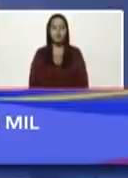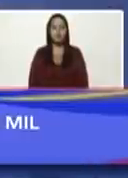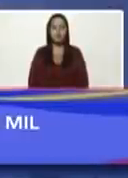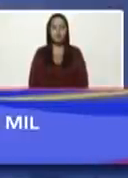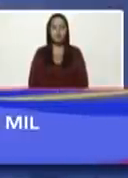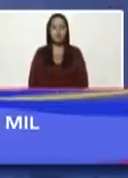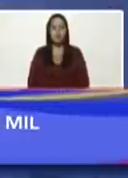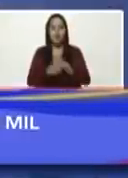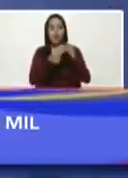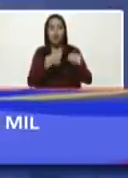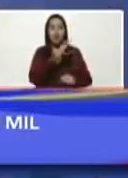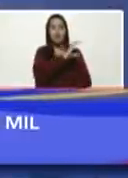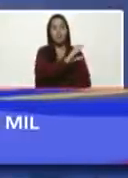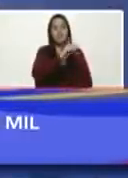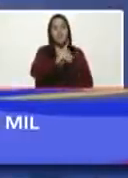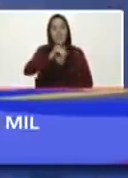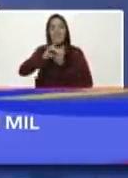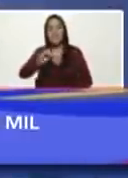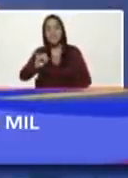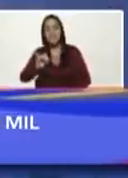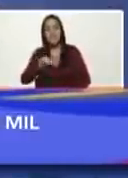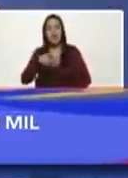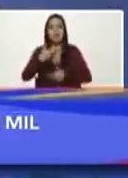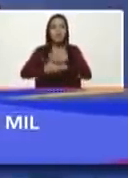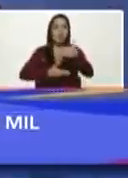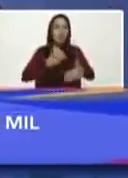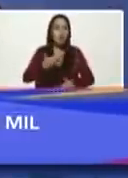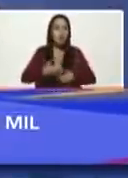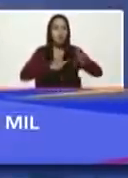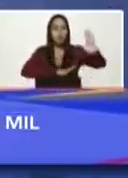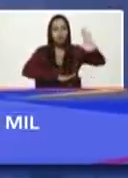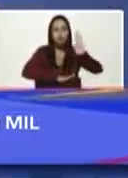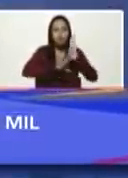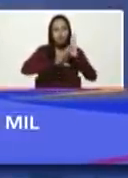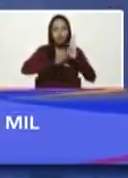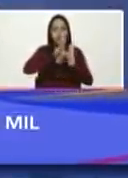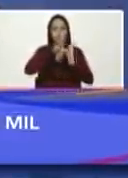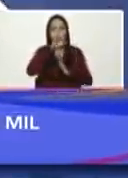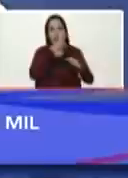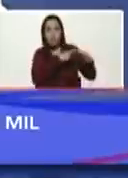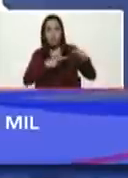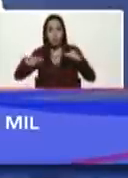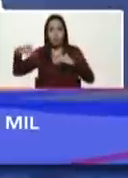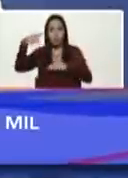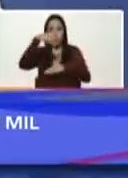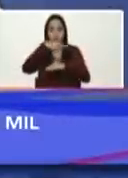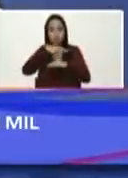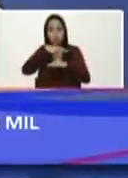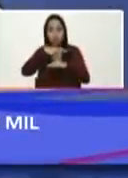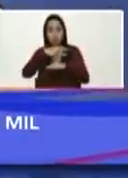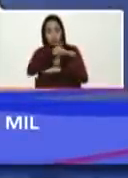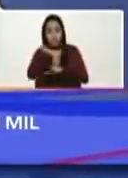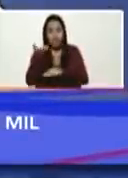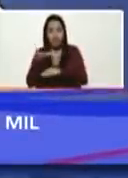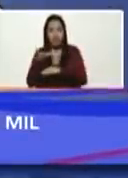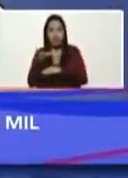Todos los CDI, poco a poco avanzando ustedes en sus posgrados, todos los CDI